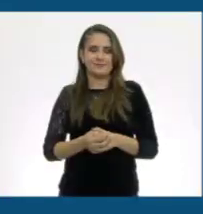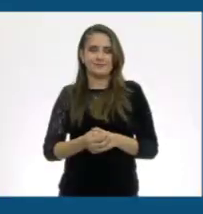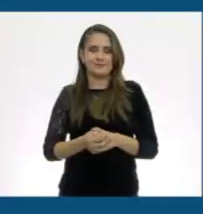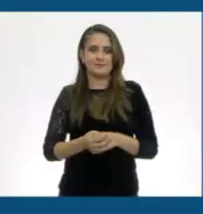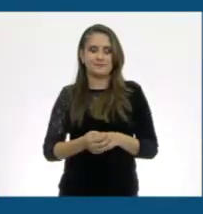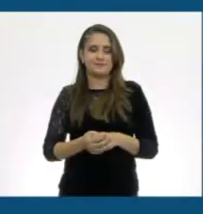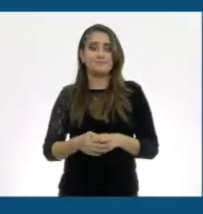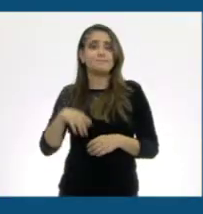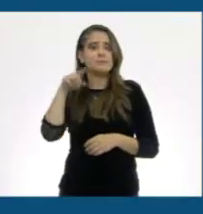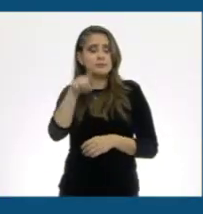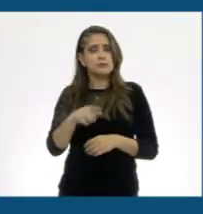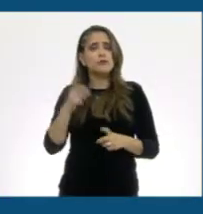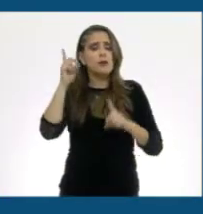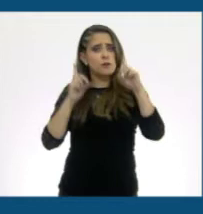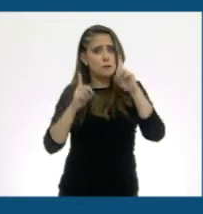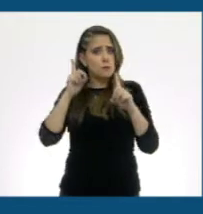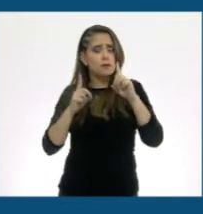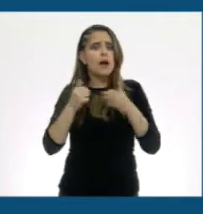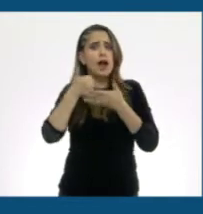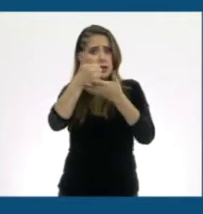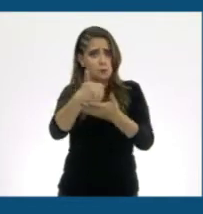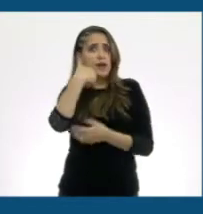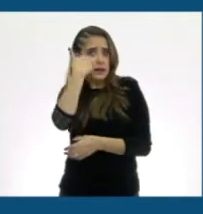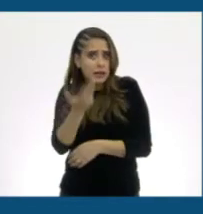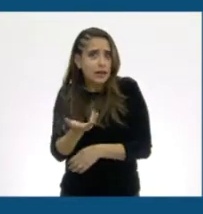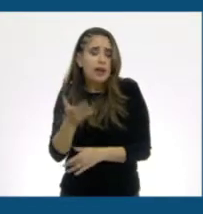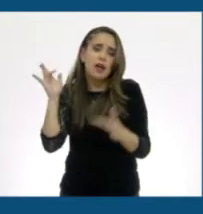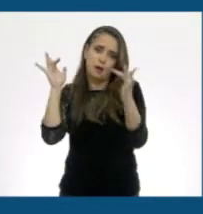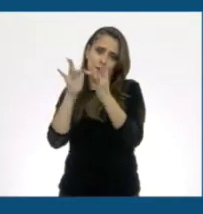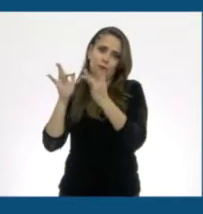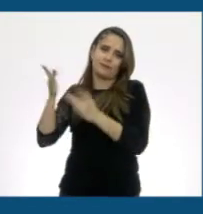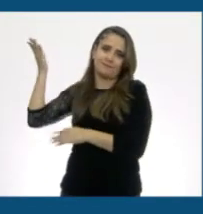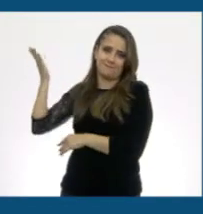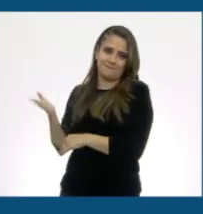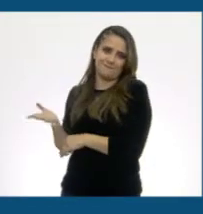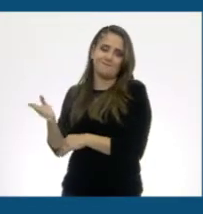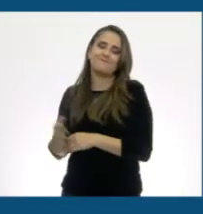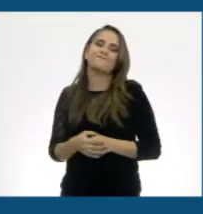Si necesitas ayuda para resolver tus dudas, contáctanos.